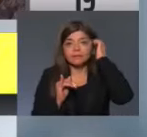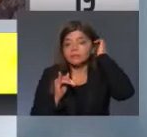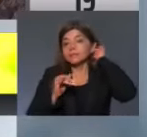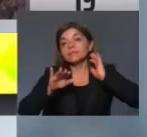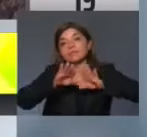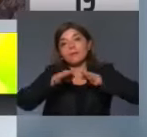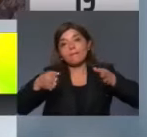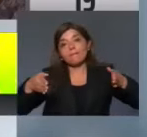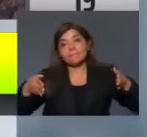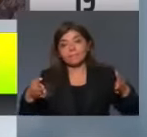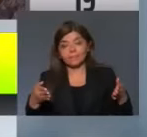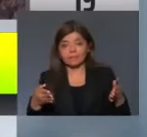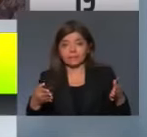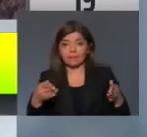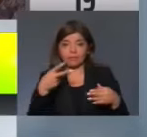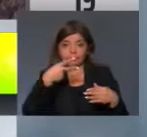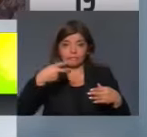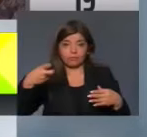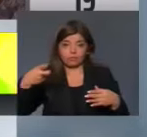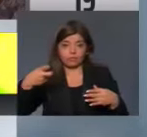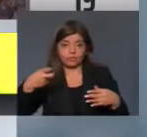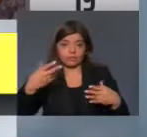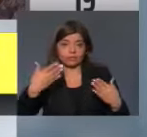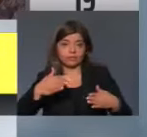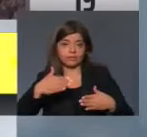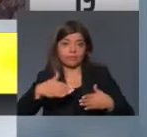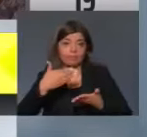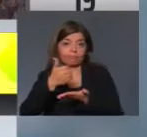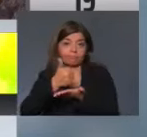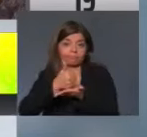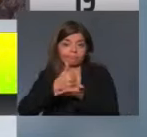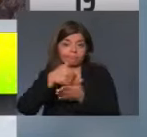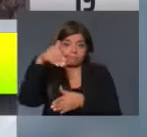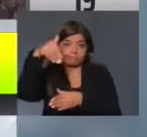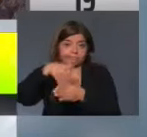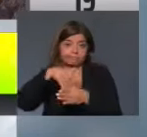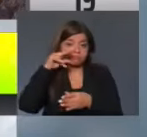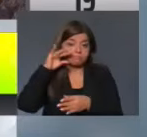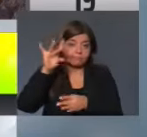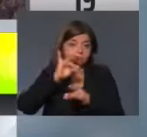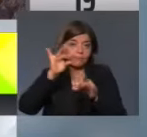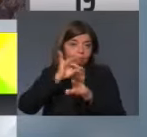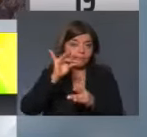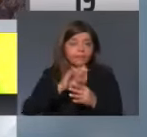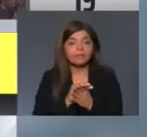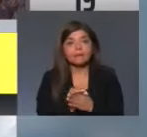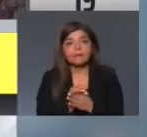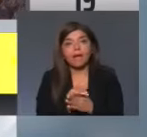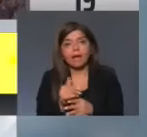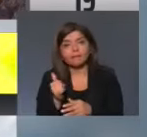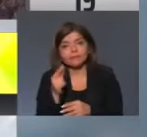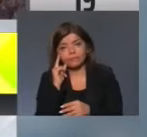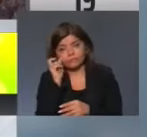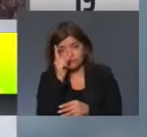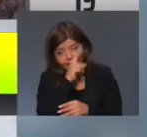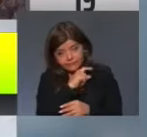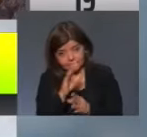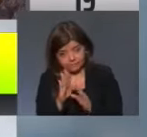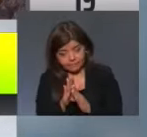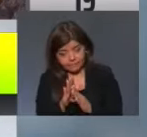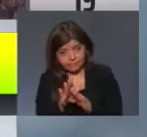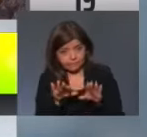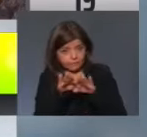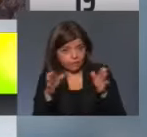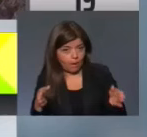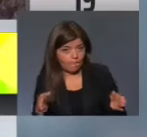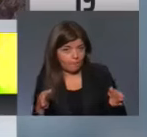200, claro. Mesa 200, ya están con el conteo de alcaldes. Recordemos que ayer costó que se... se conformaran las mesas,